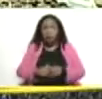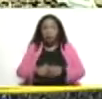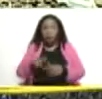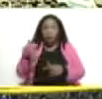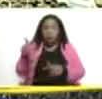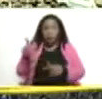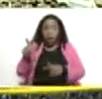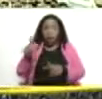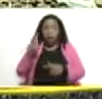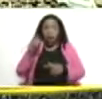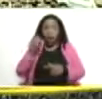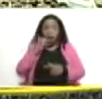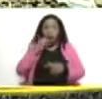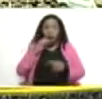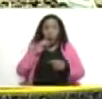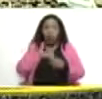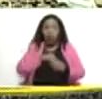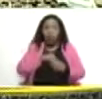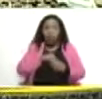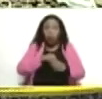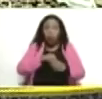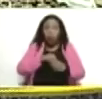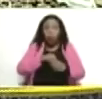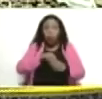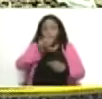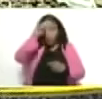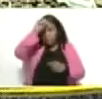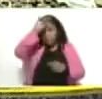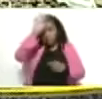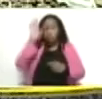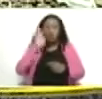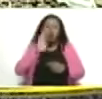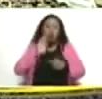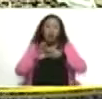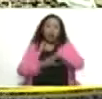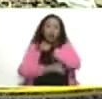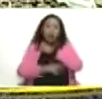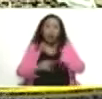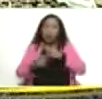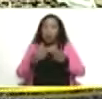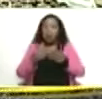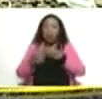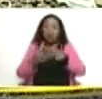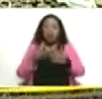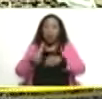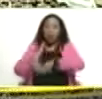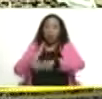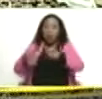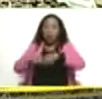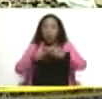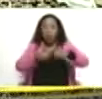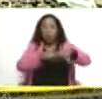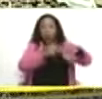estaba ocupada por una minería ilegal que no le importa nada, que destruye ríos,